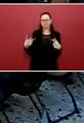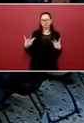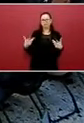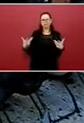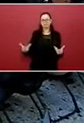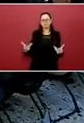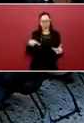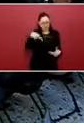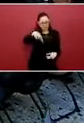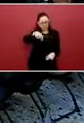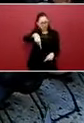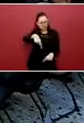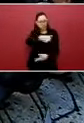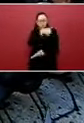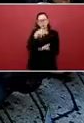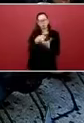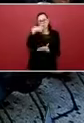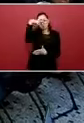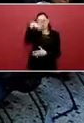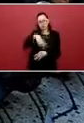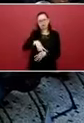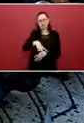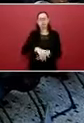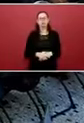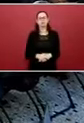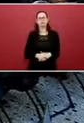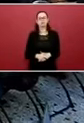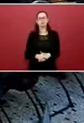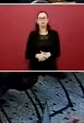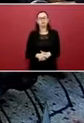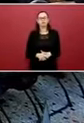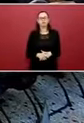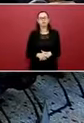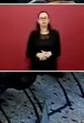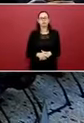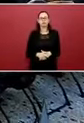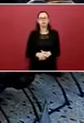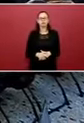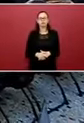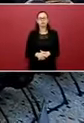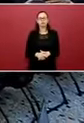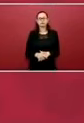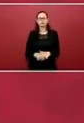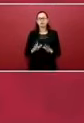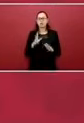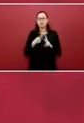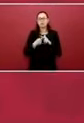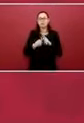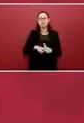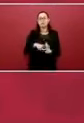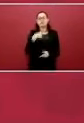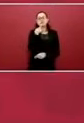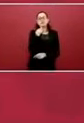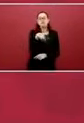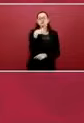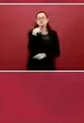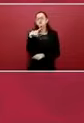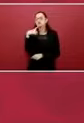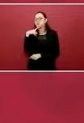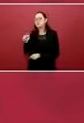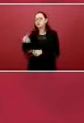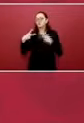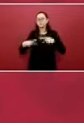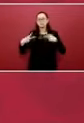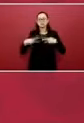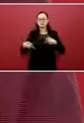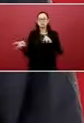Precisamente aquí en la ciudad, de que se hicieron denuncias de personas desaparecidas